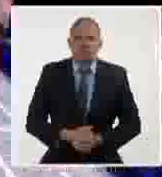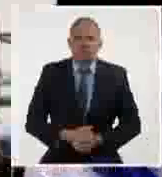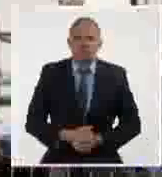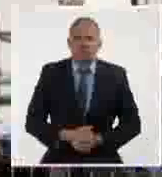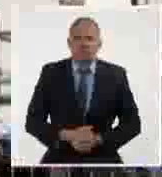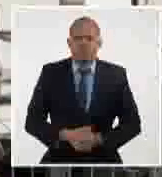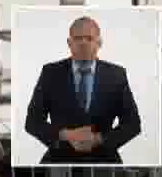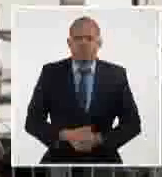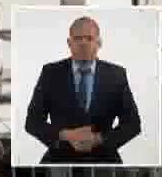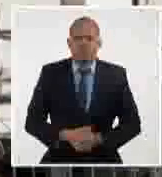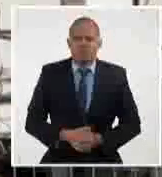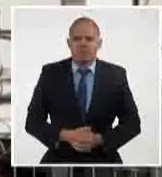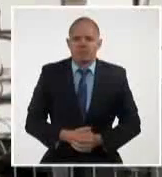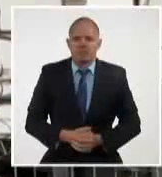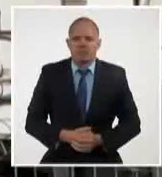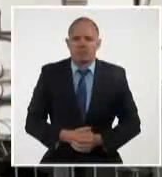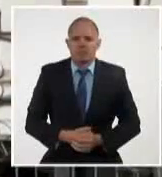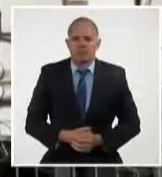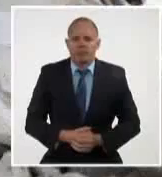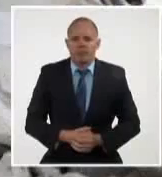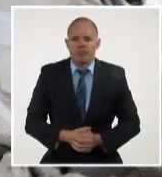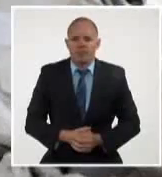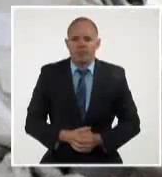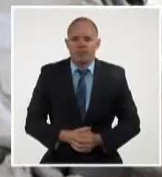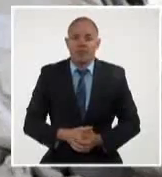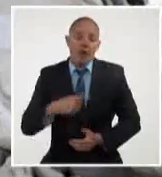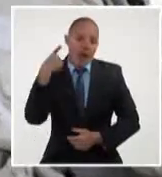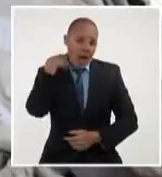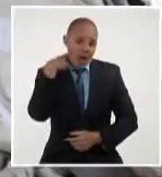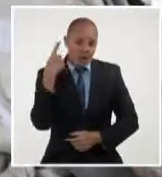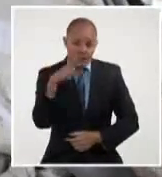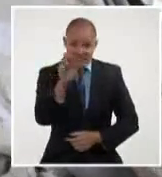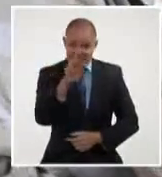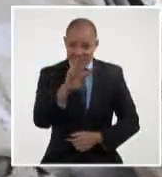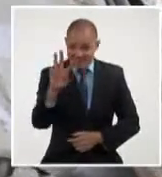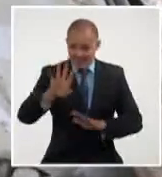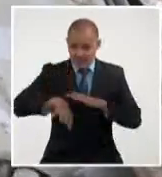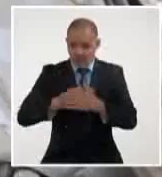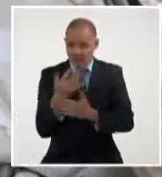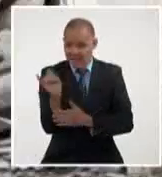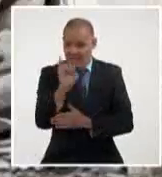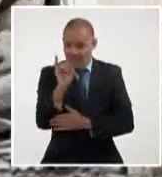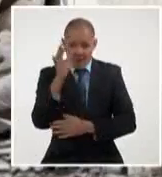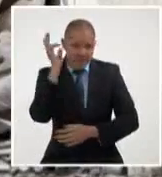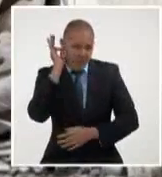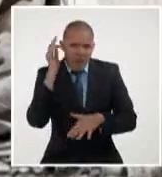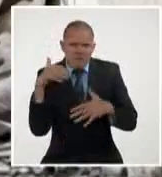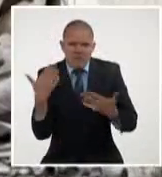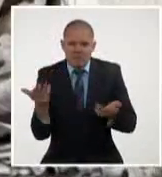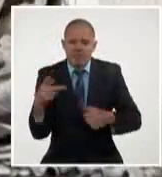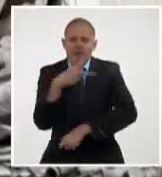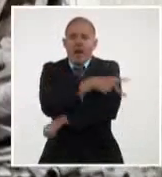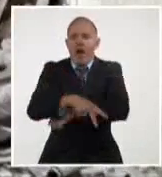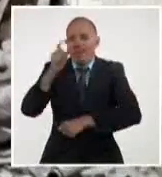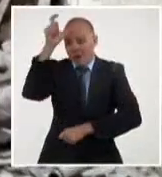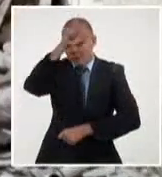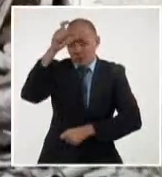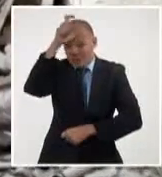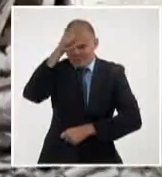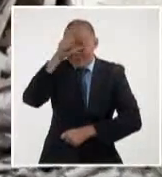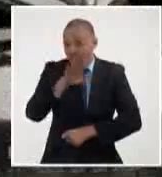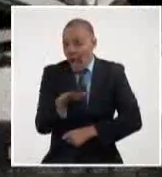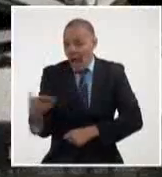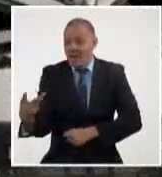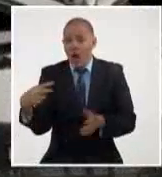En la madrugada del 6 de febrero de 2023, el sureste de Turquía y una parte de Siria quedaron devastados por uno de